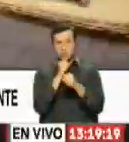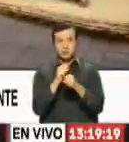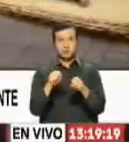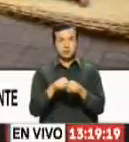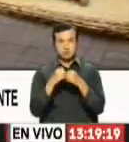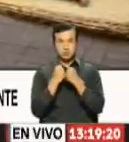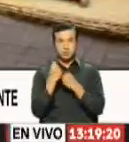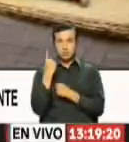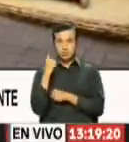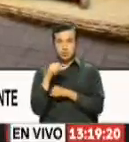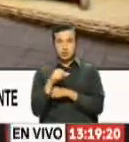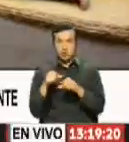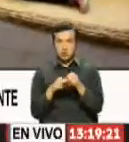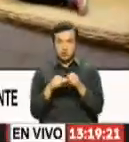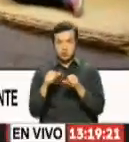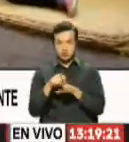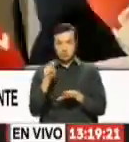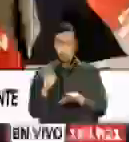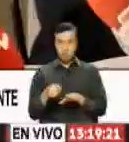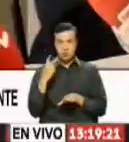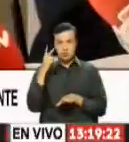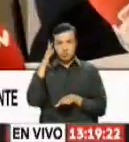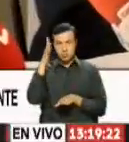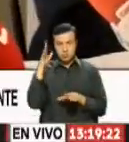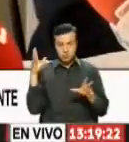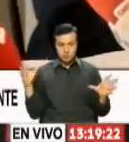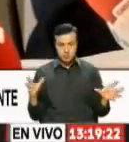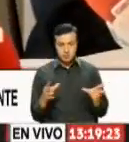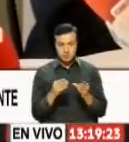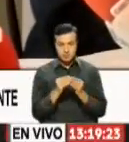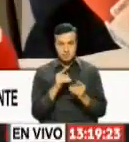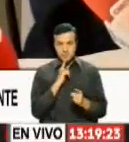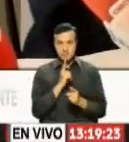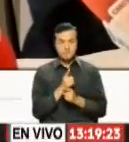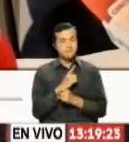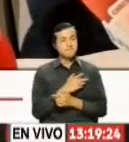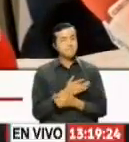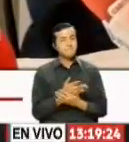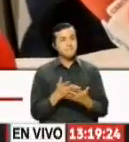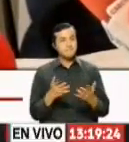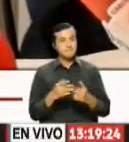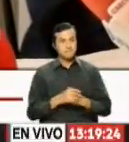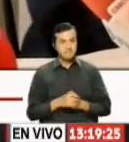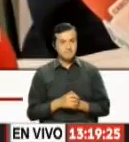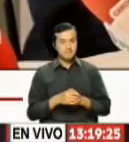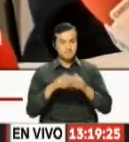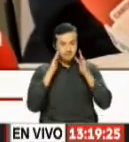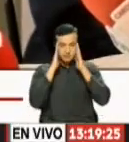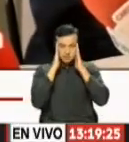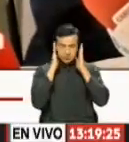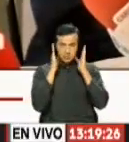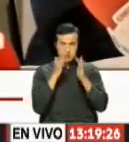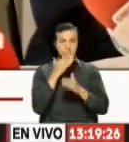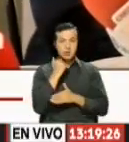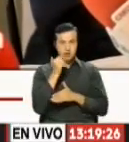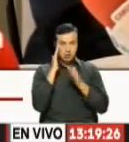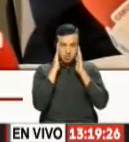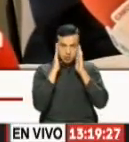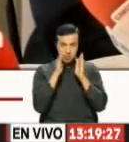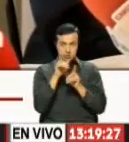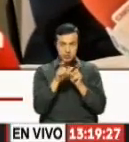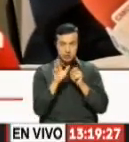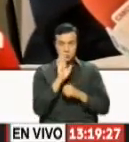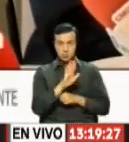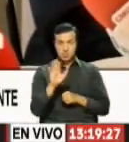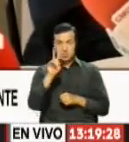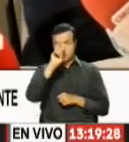sociales y un asesor jurídico y 2 educadores. Nos va a permitir efectivamente atender de una mejor manera a la